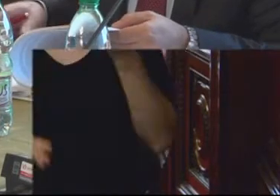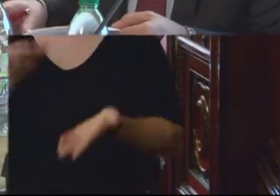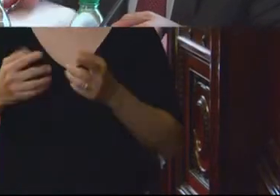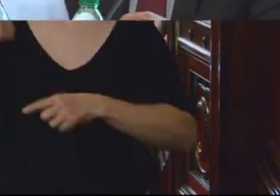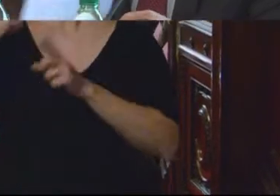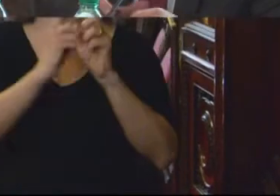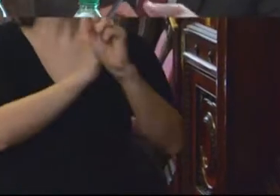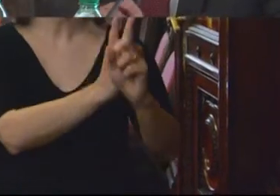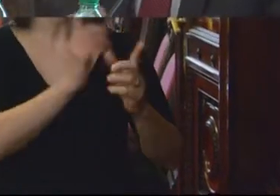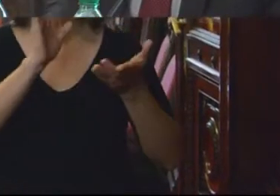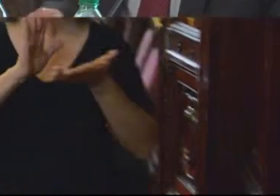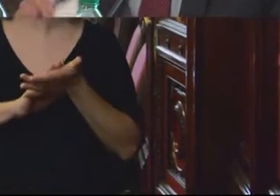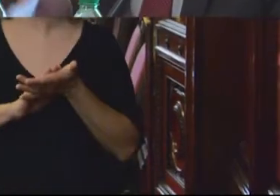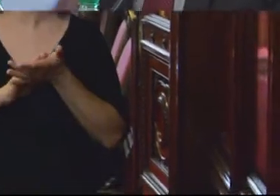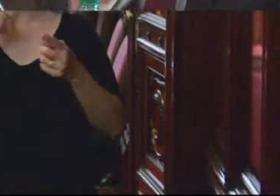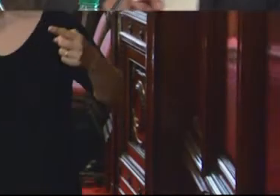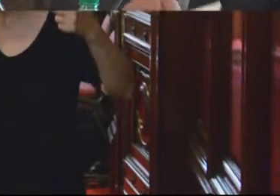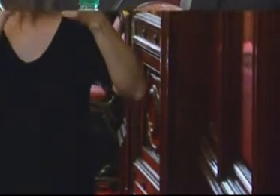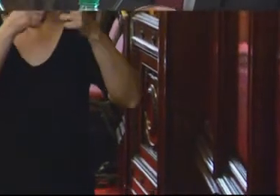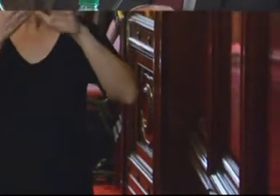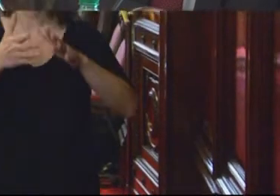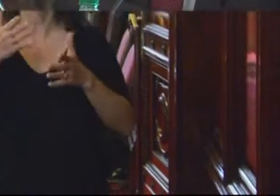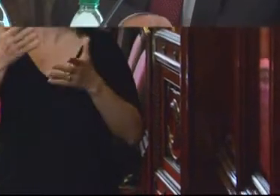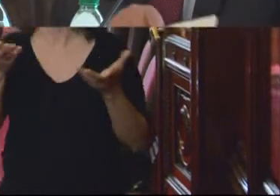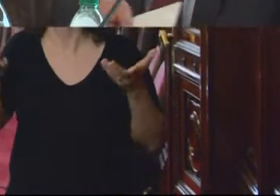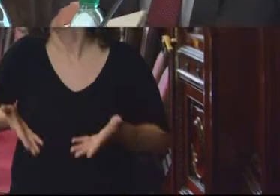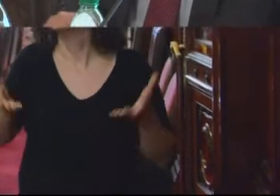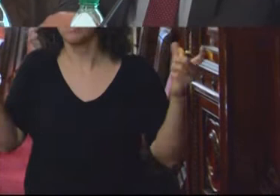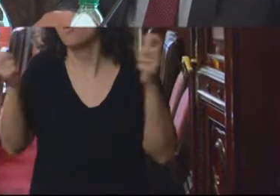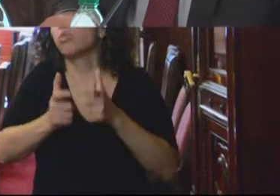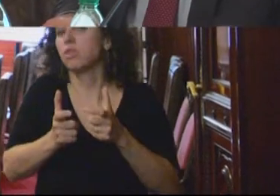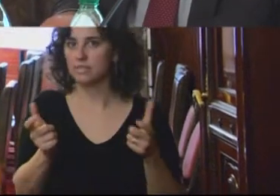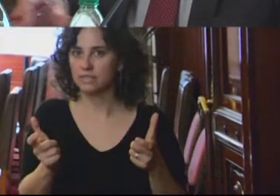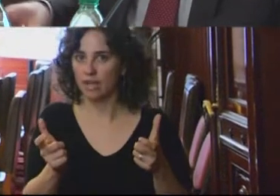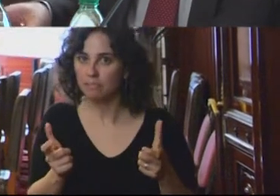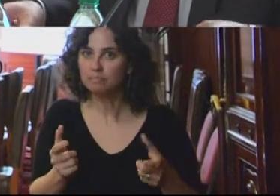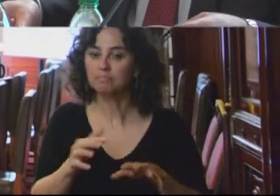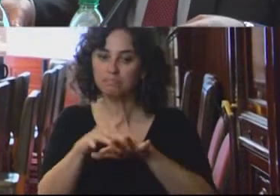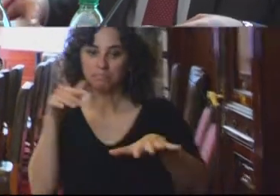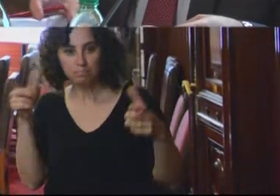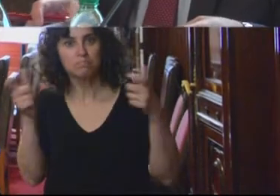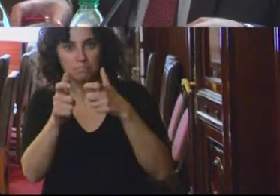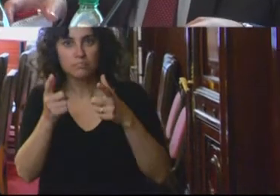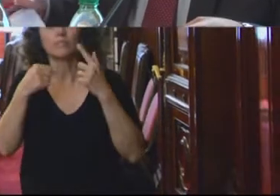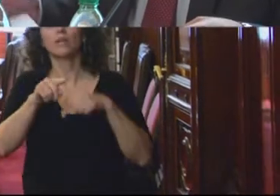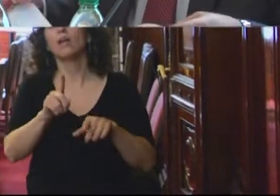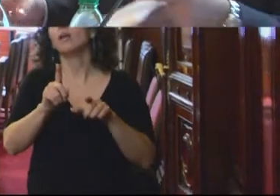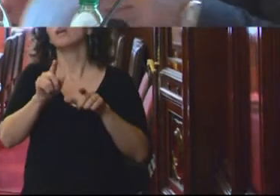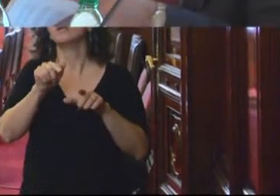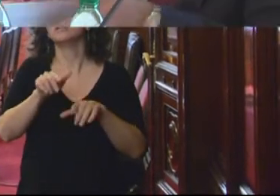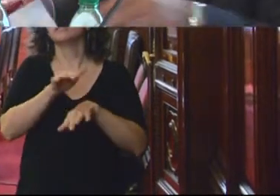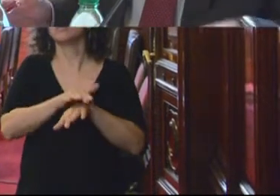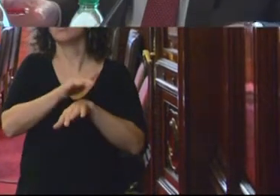seguimiento del objetivo de la presente audiencia, que está